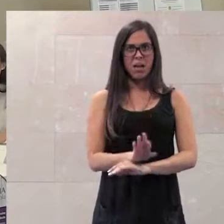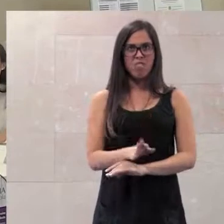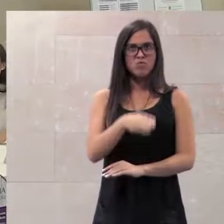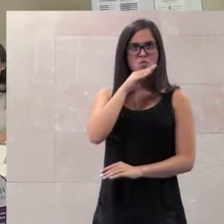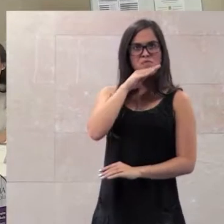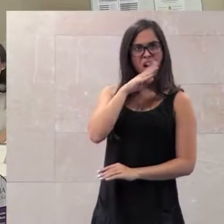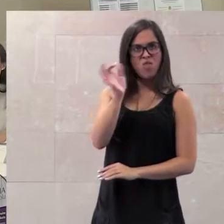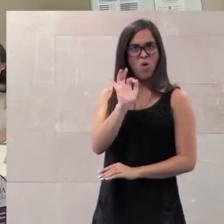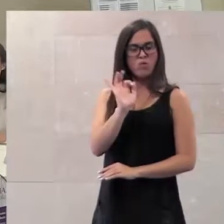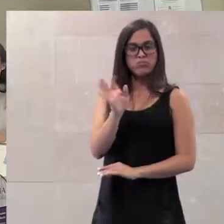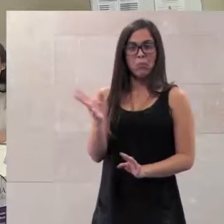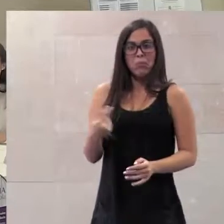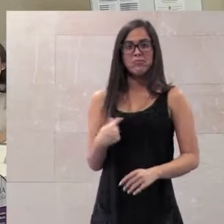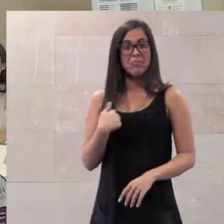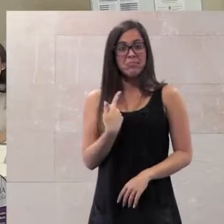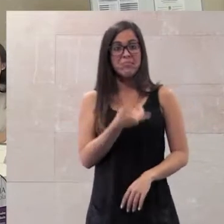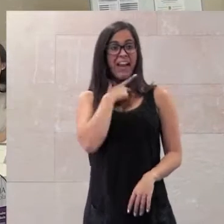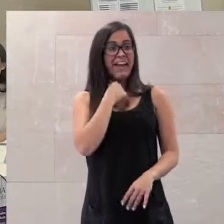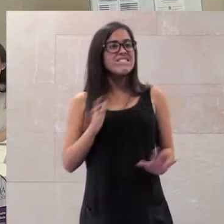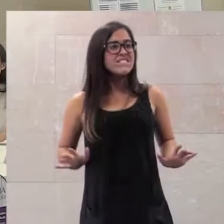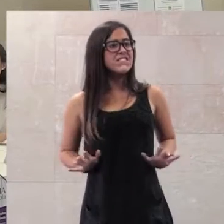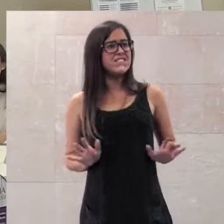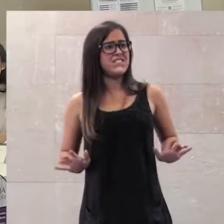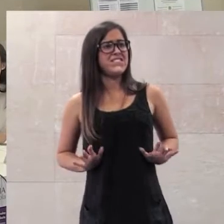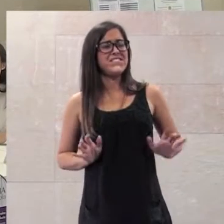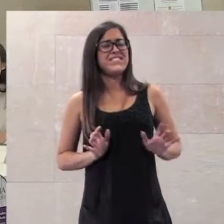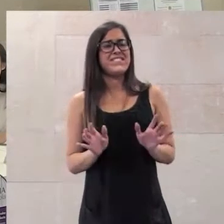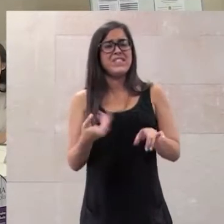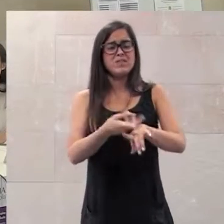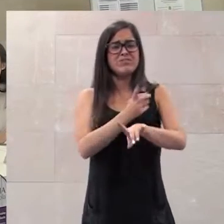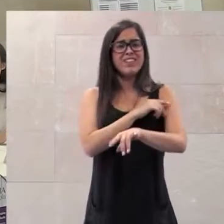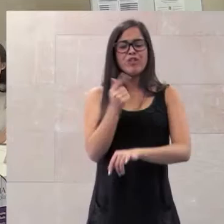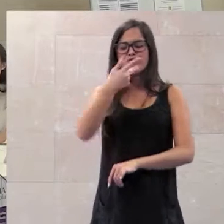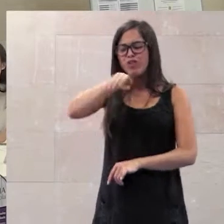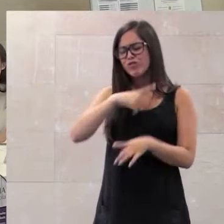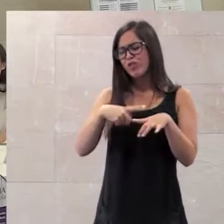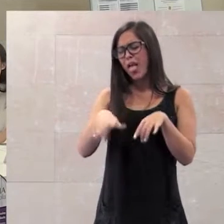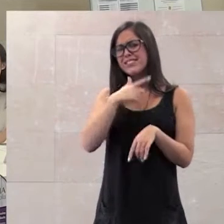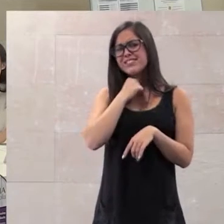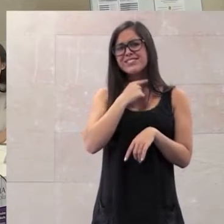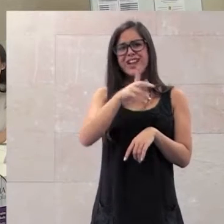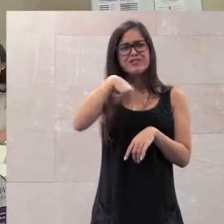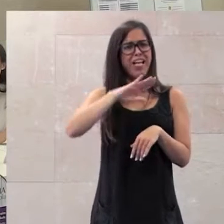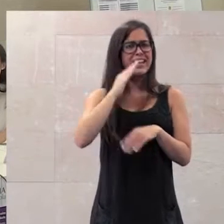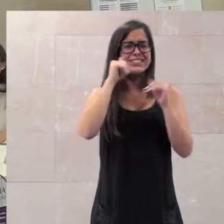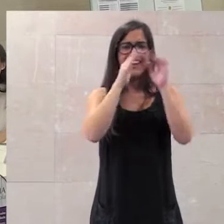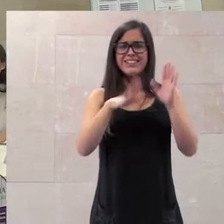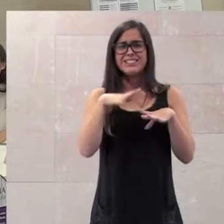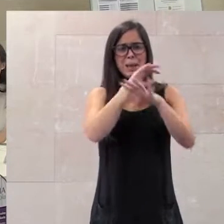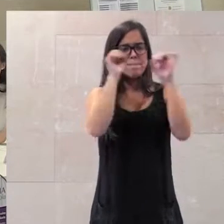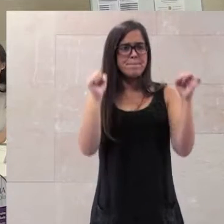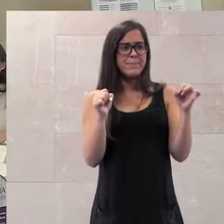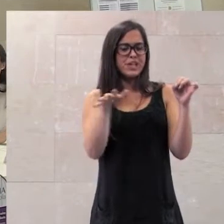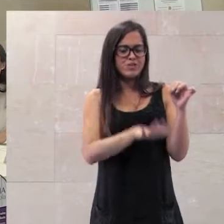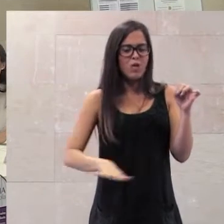bueno, decir que yo me lo paso de maravilla, me río muchísimo, hacemos muchísimas cosas muy divertidas y las escuelas de empoderamiento, desde luego, que son un